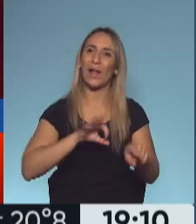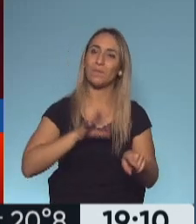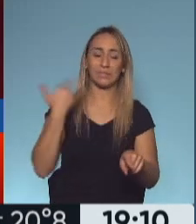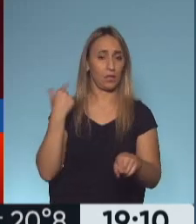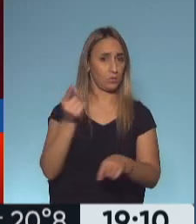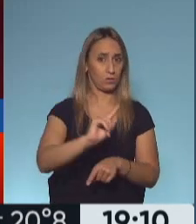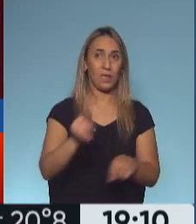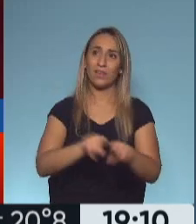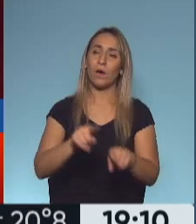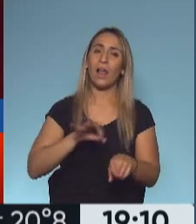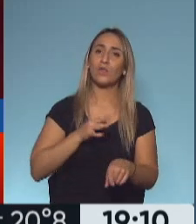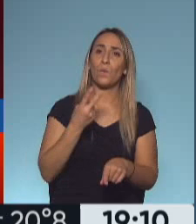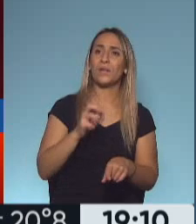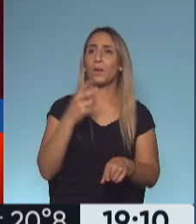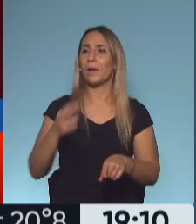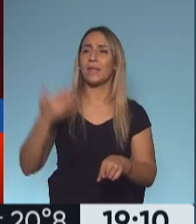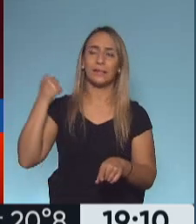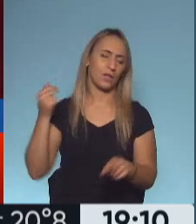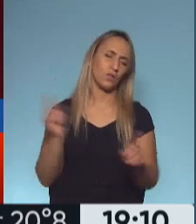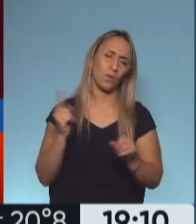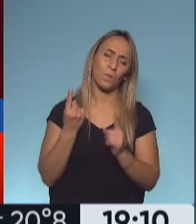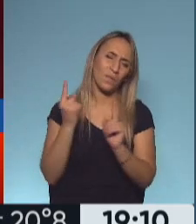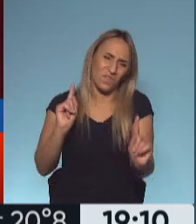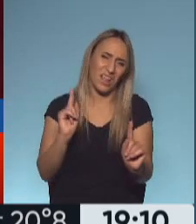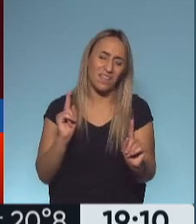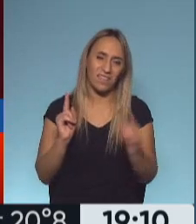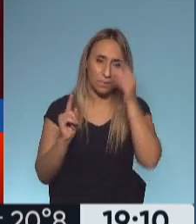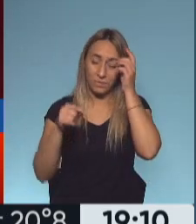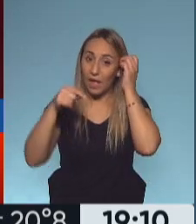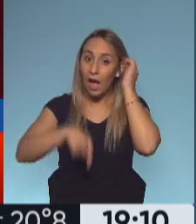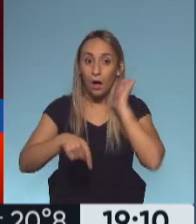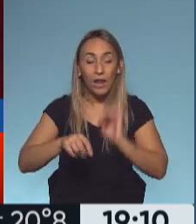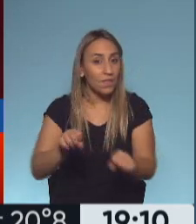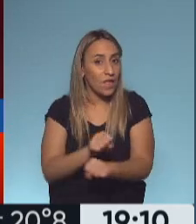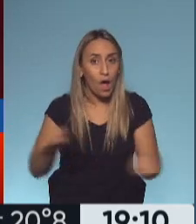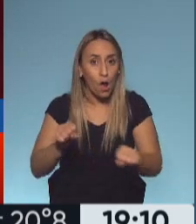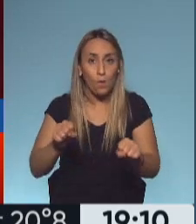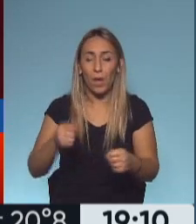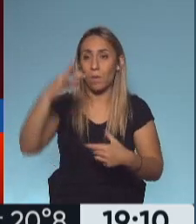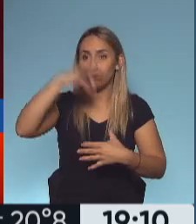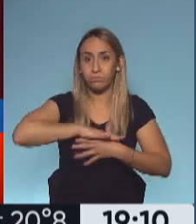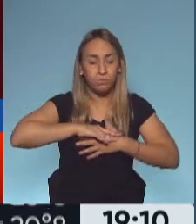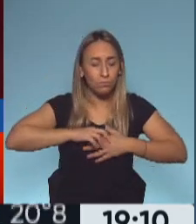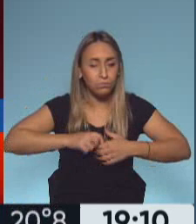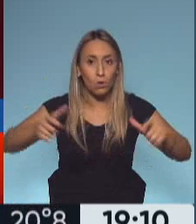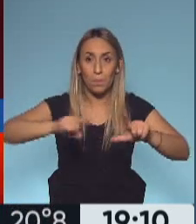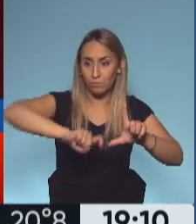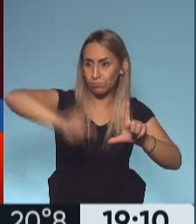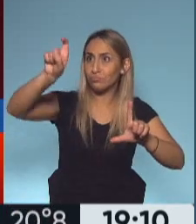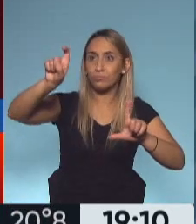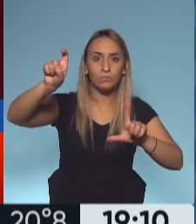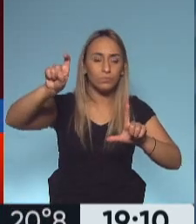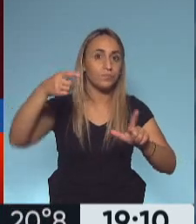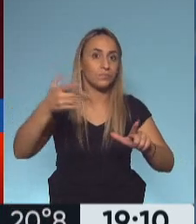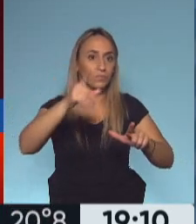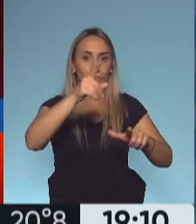situación que 2020 por muchísimas razones. En este momento, el aumento acelerado de casos hace que se haya puesto en tensión,